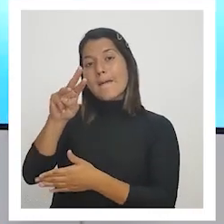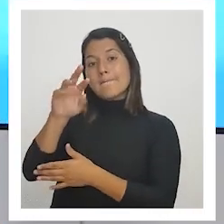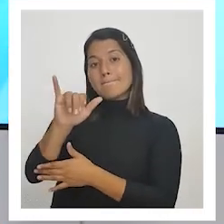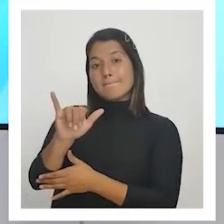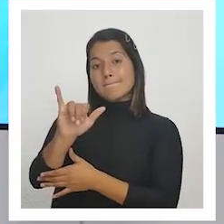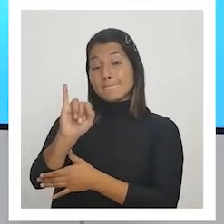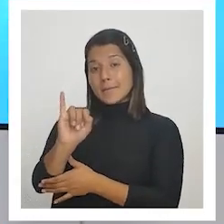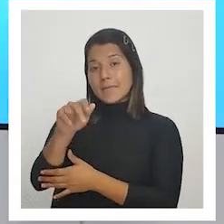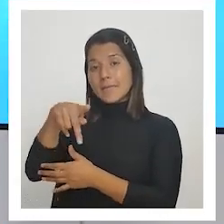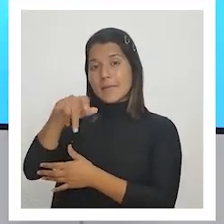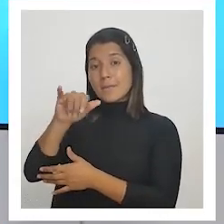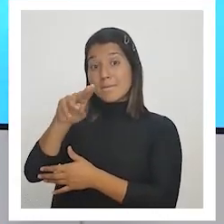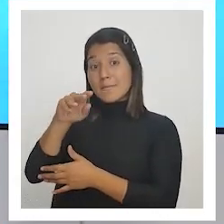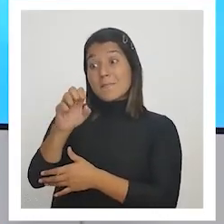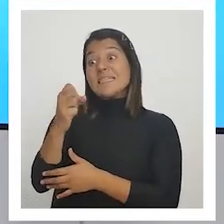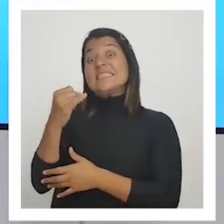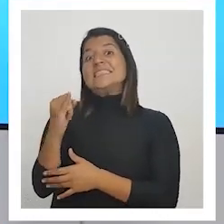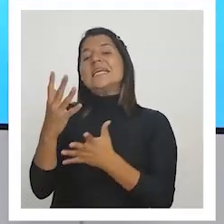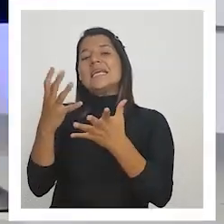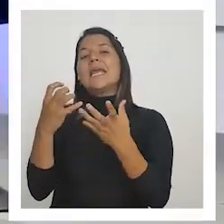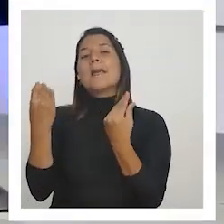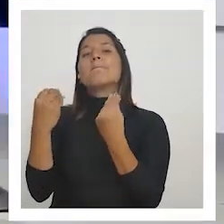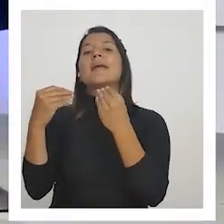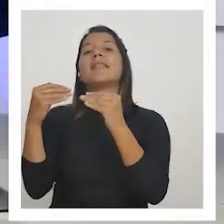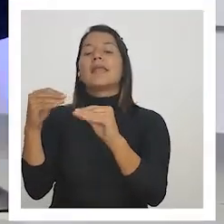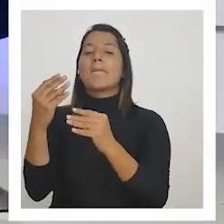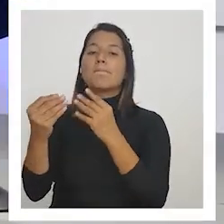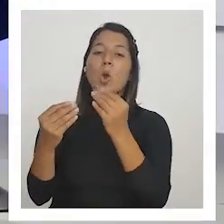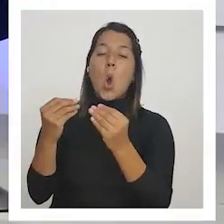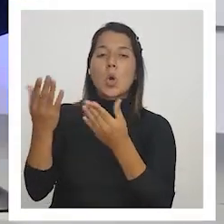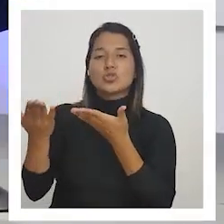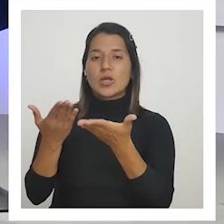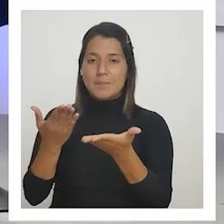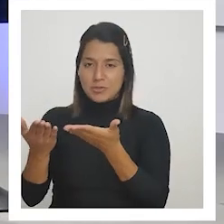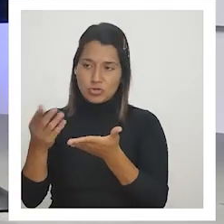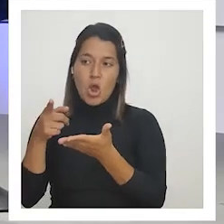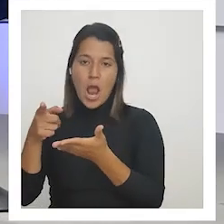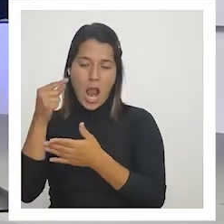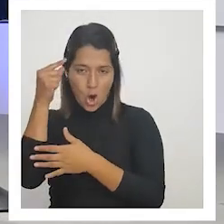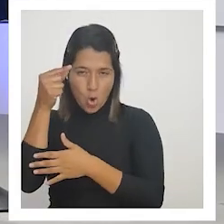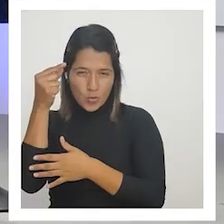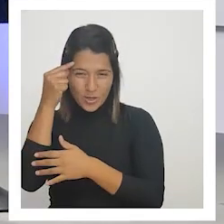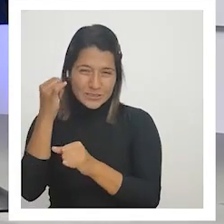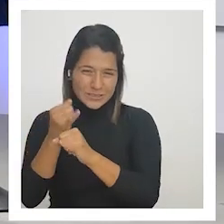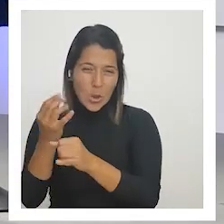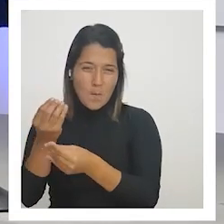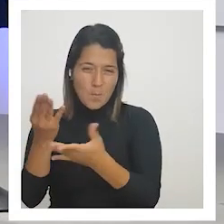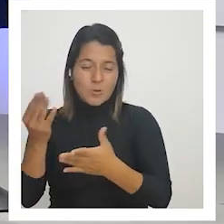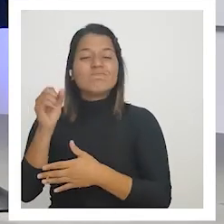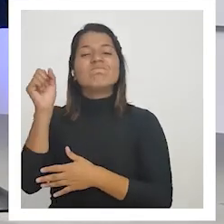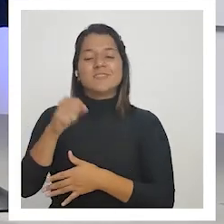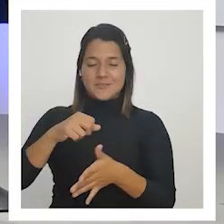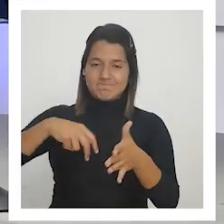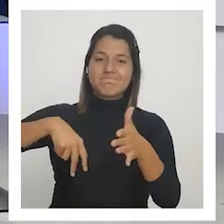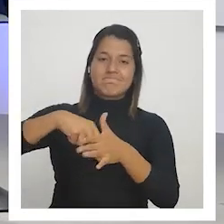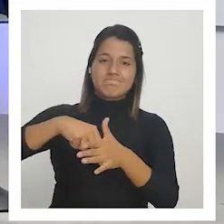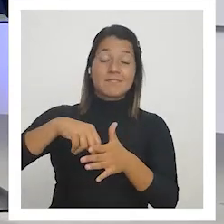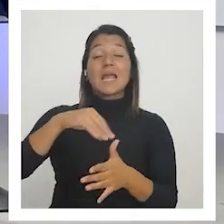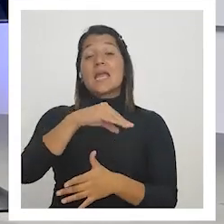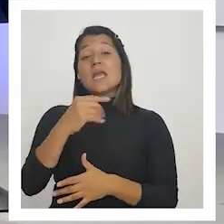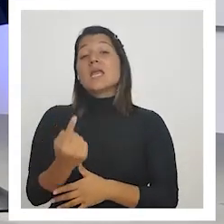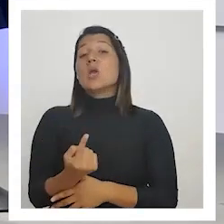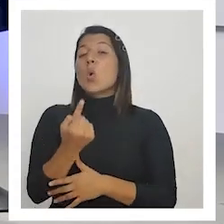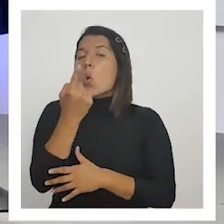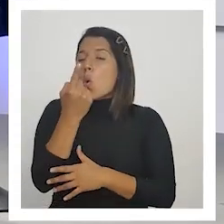ejemplo. Y sí, hay trabas y sí que uno de los criterios más importantes cuando uno intenta venderle al